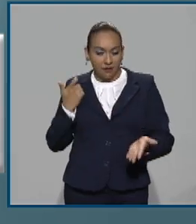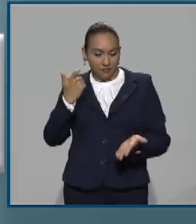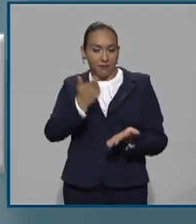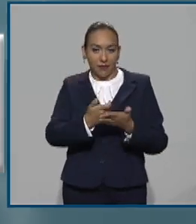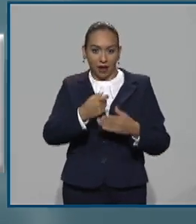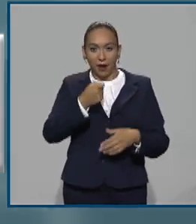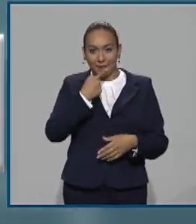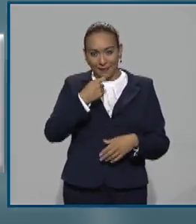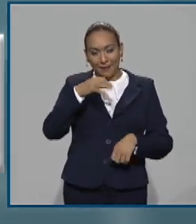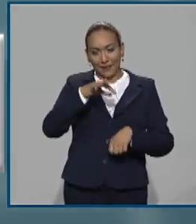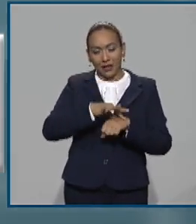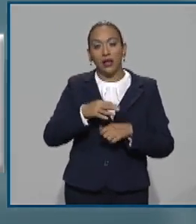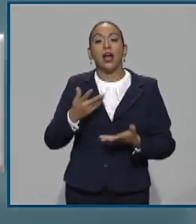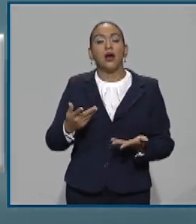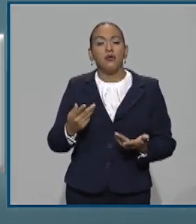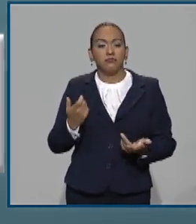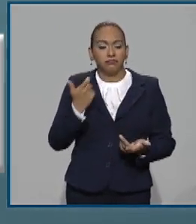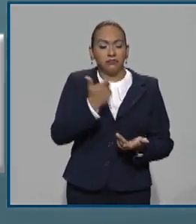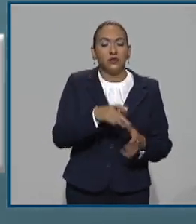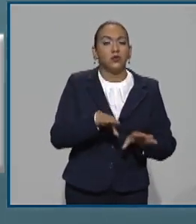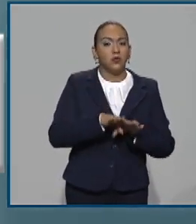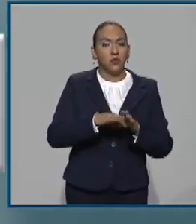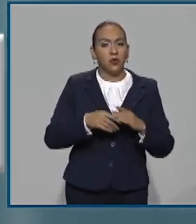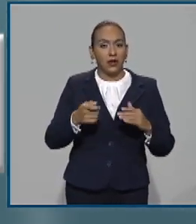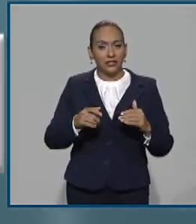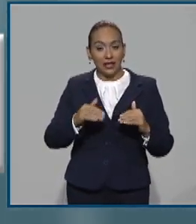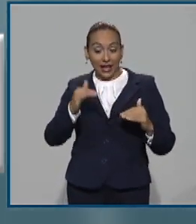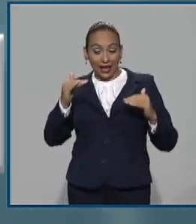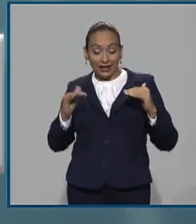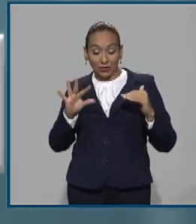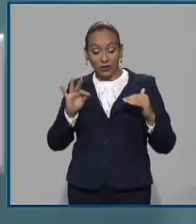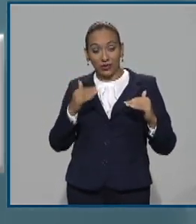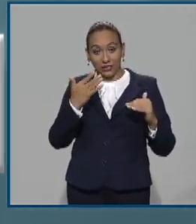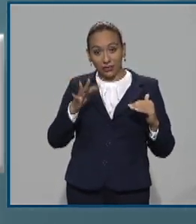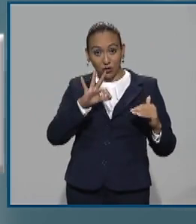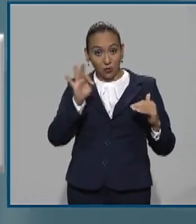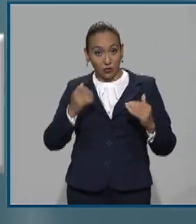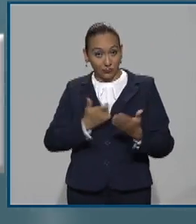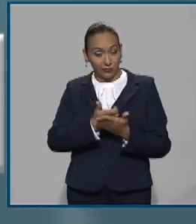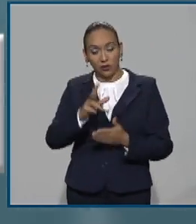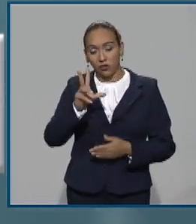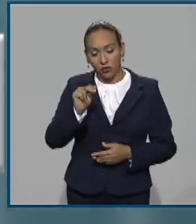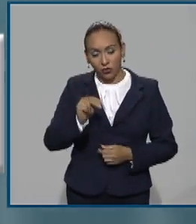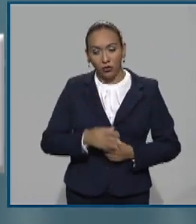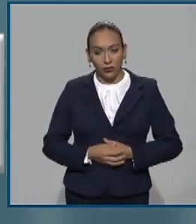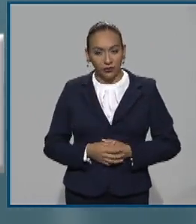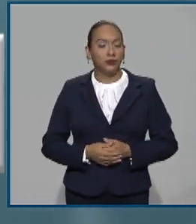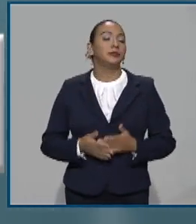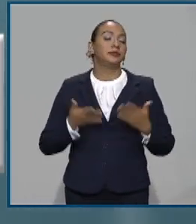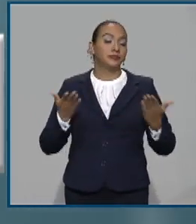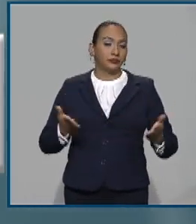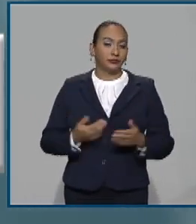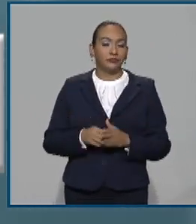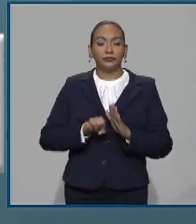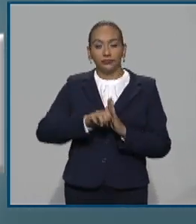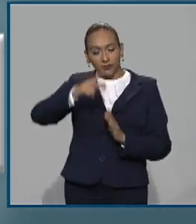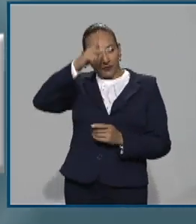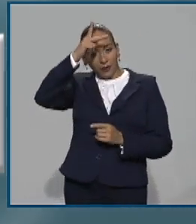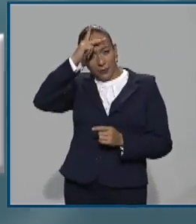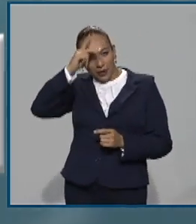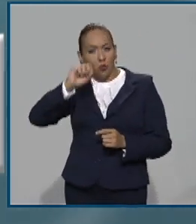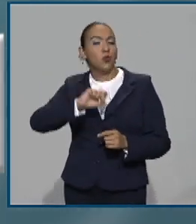la prestación económica no esté por debajo del 45% de la remuneración de referencia. En el caso de Perú y algunos